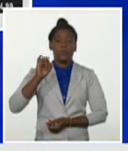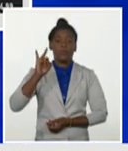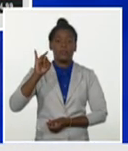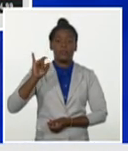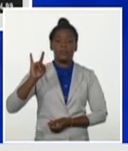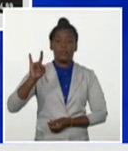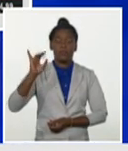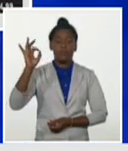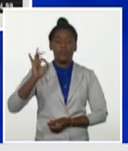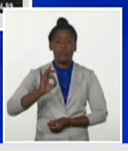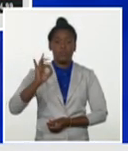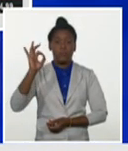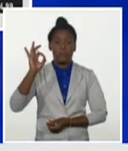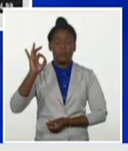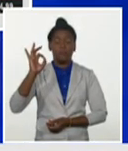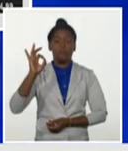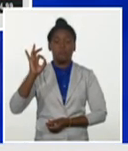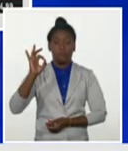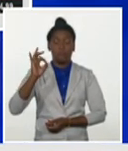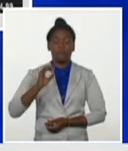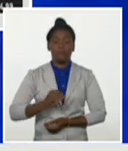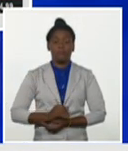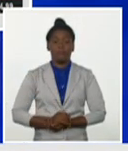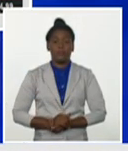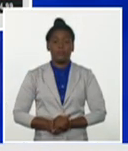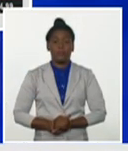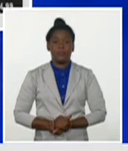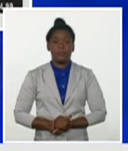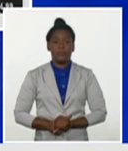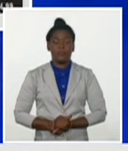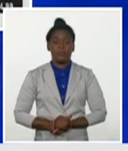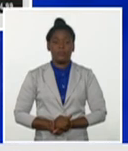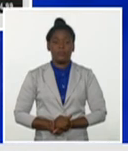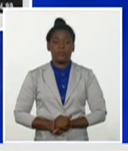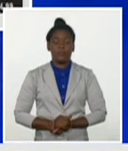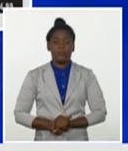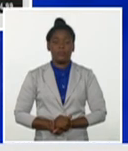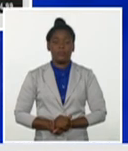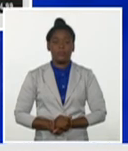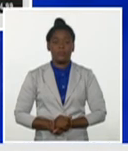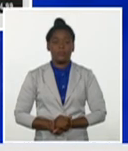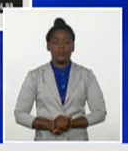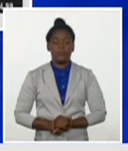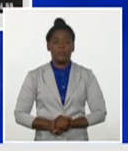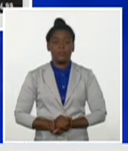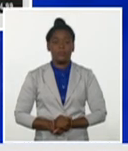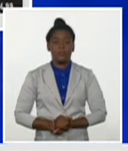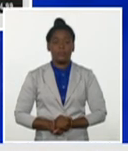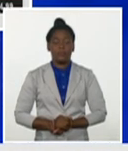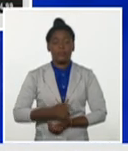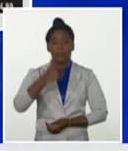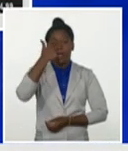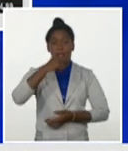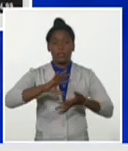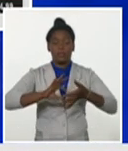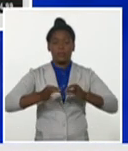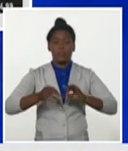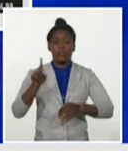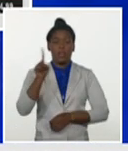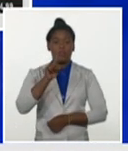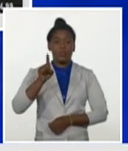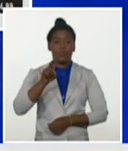17,79% de las muestras analizadas resultaron positivas a la COVID. Artemisa con el